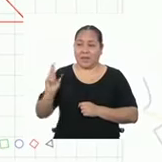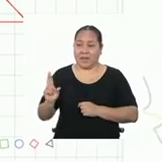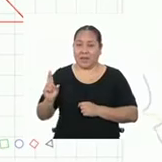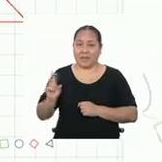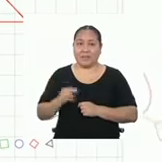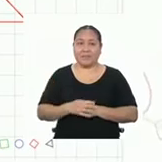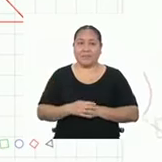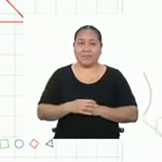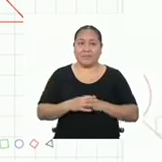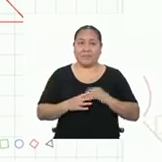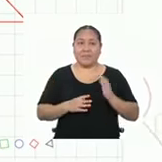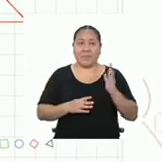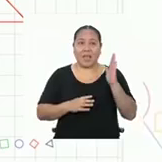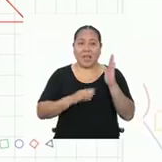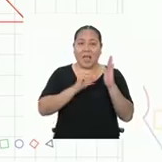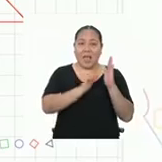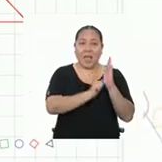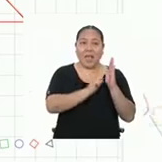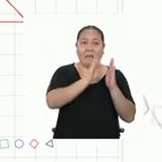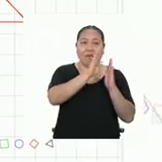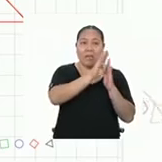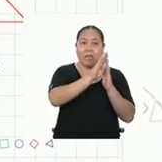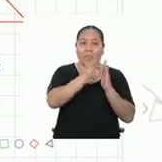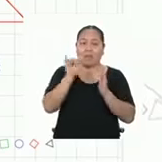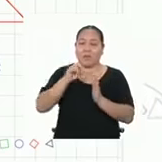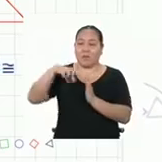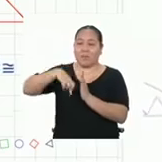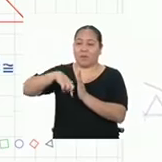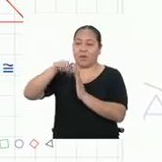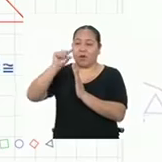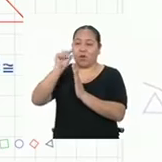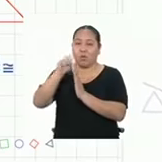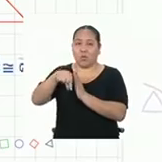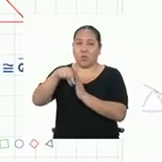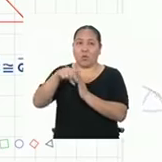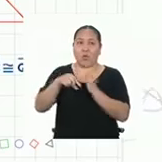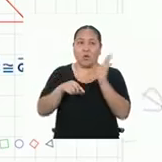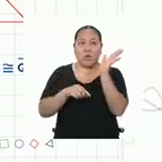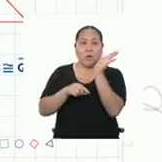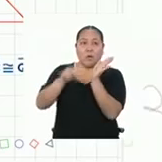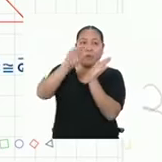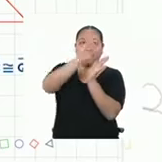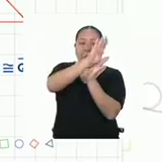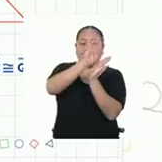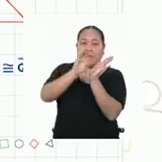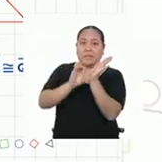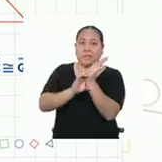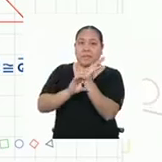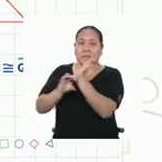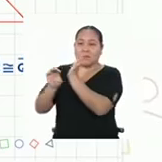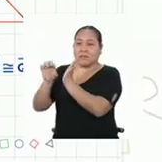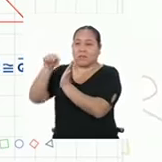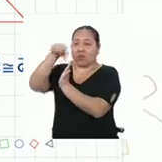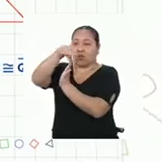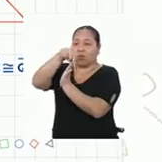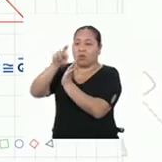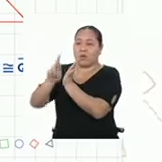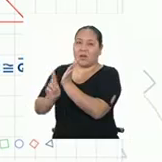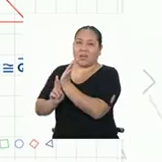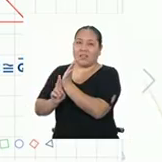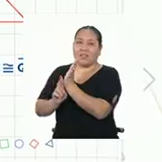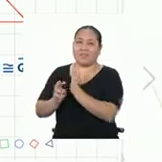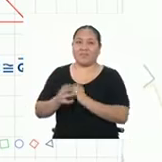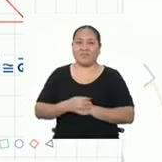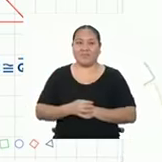Que el segmento AB es congruente al segmento PQ Y que el segmento BC es congruente al segmento QR